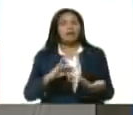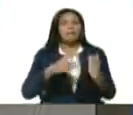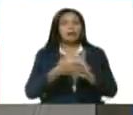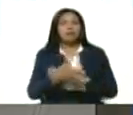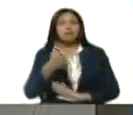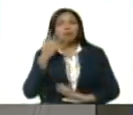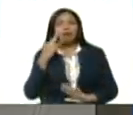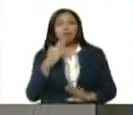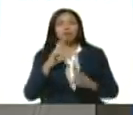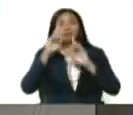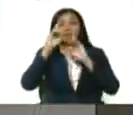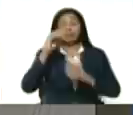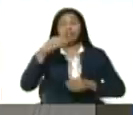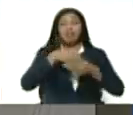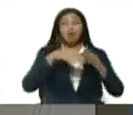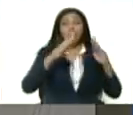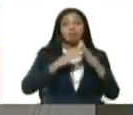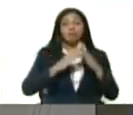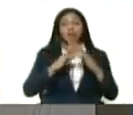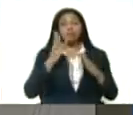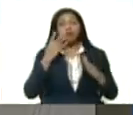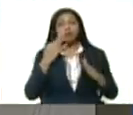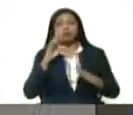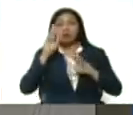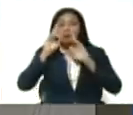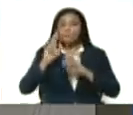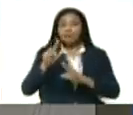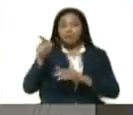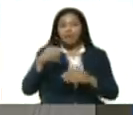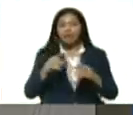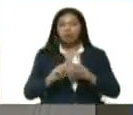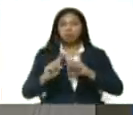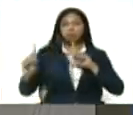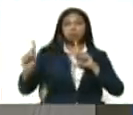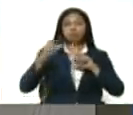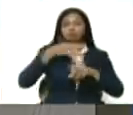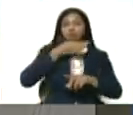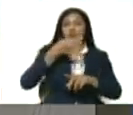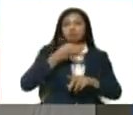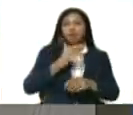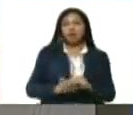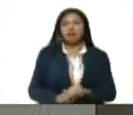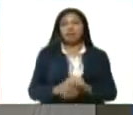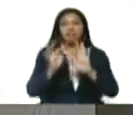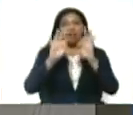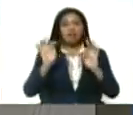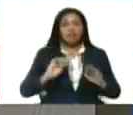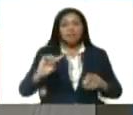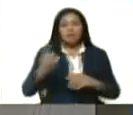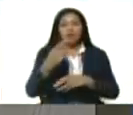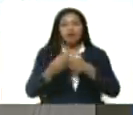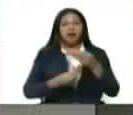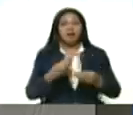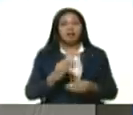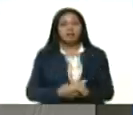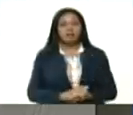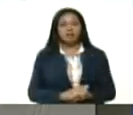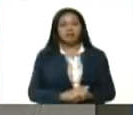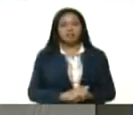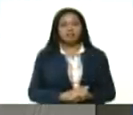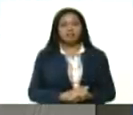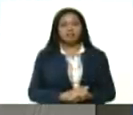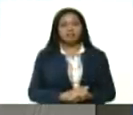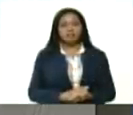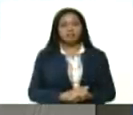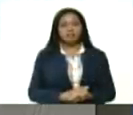hubiera respetado la cuarentena social y colectiva, el distanciamiento social, que es la herramienta primordial, principal,